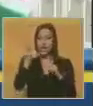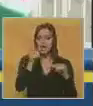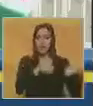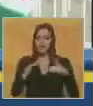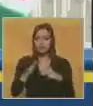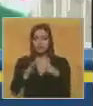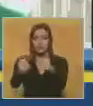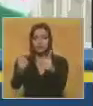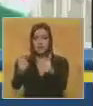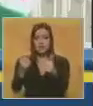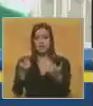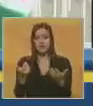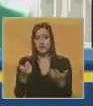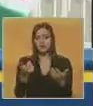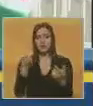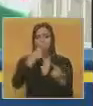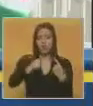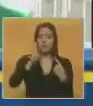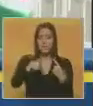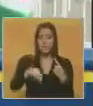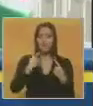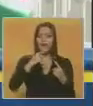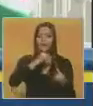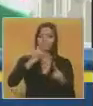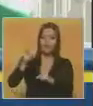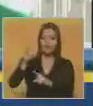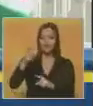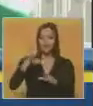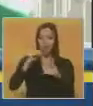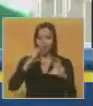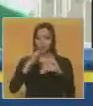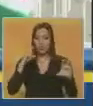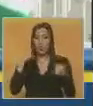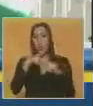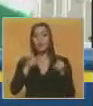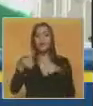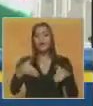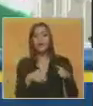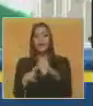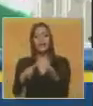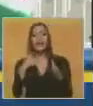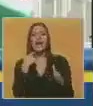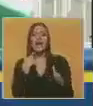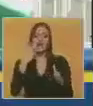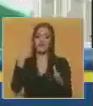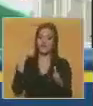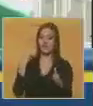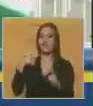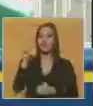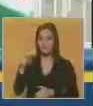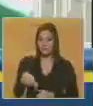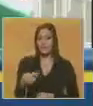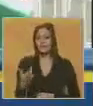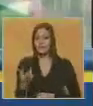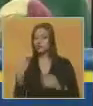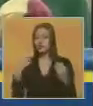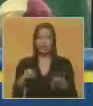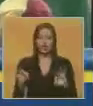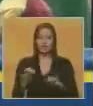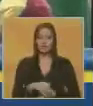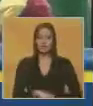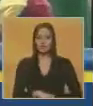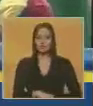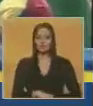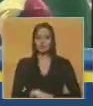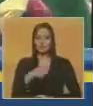Caracas, el canal expreso para el transporte público habilitado, la carretera vieja pues también con fluidez.